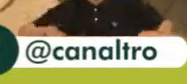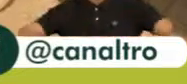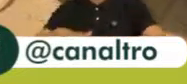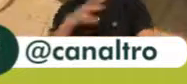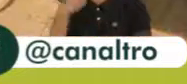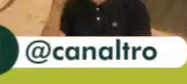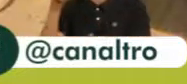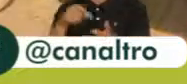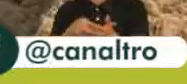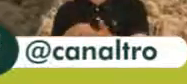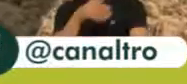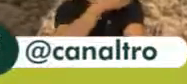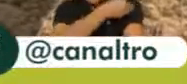20 mil millones de pesos